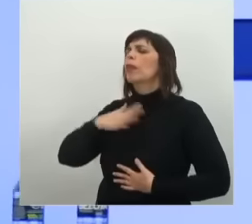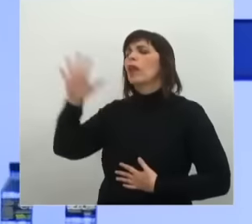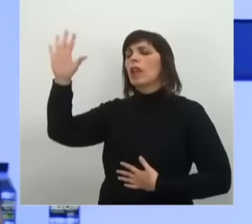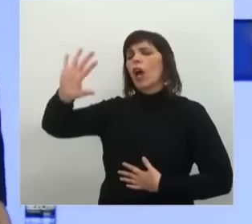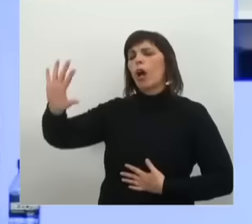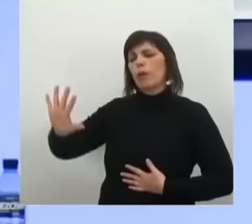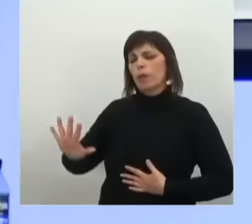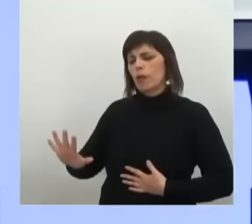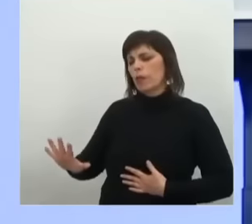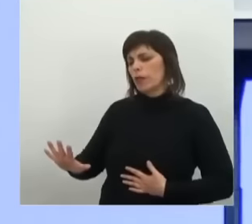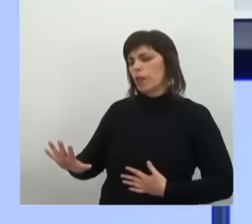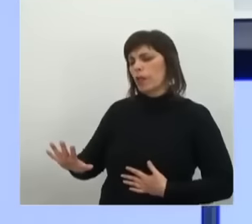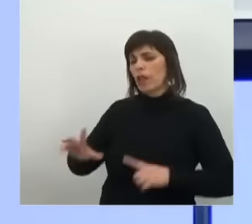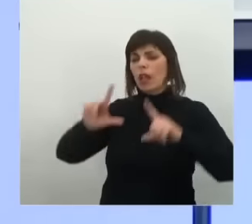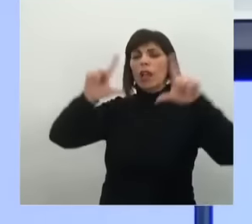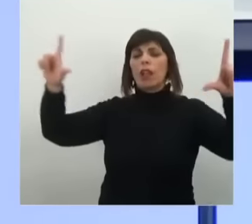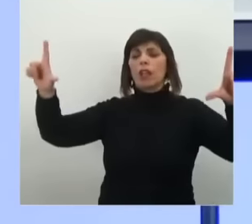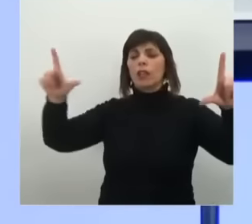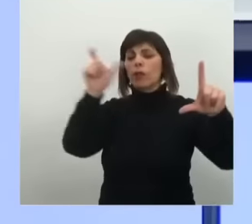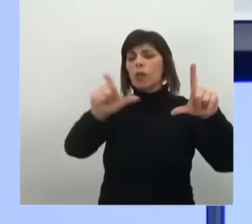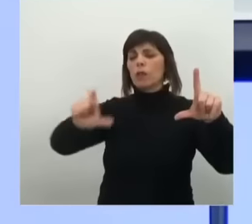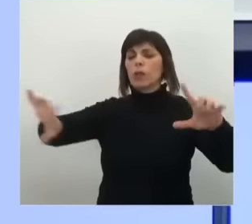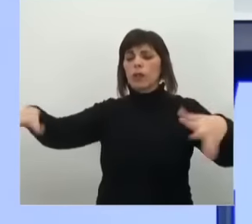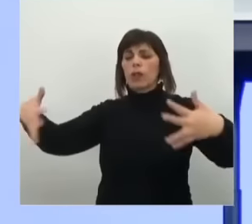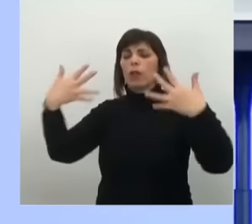tú puedes llegar señor